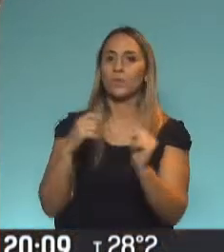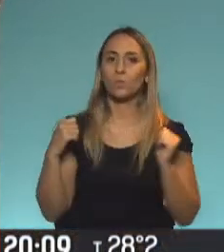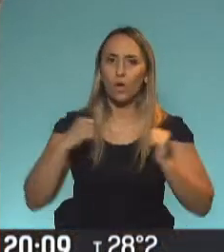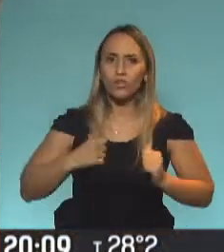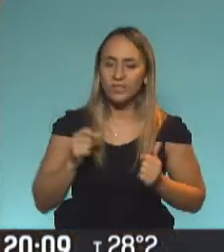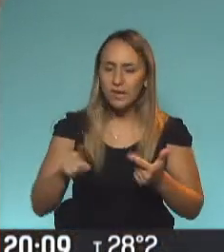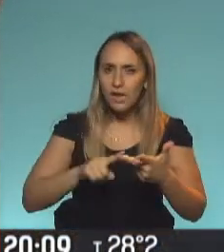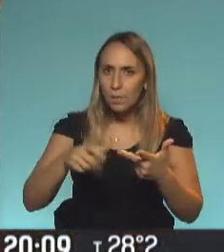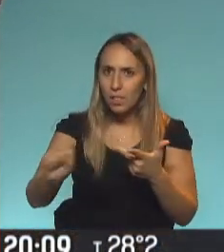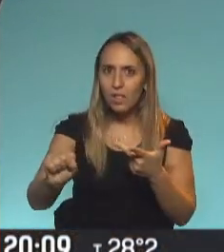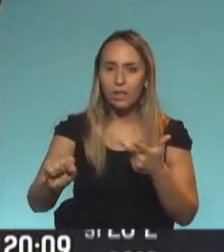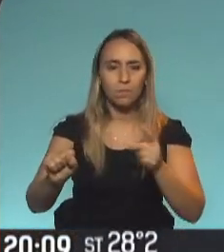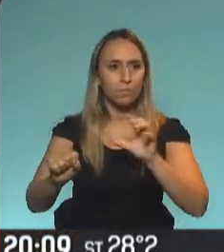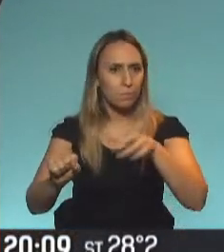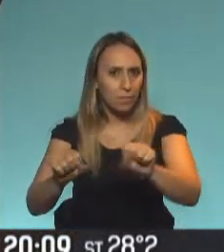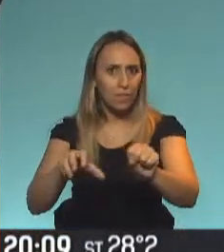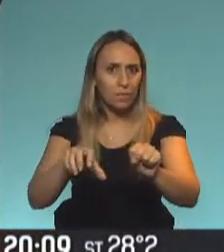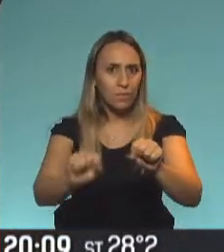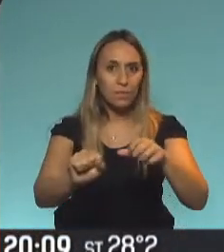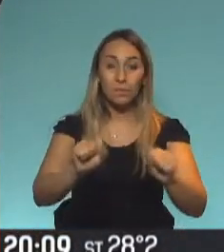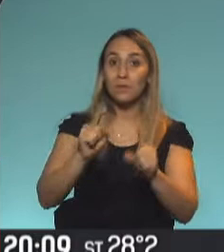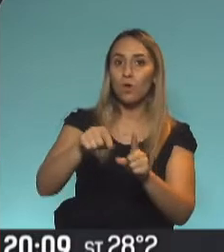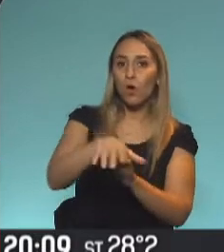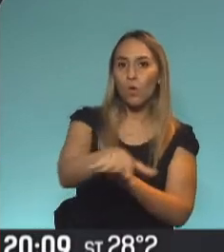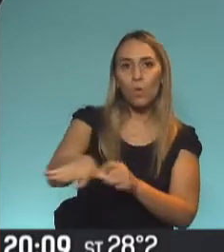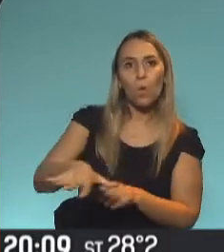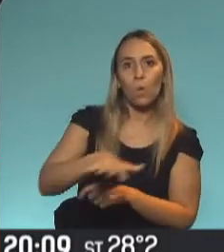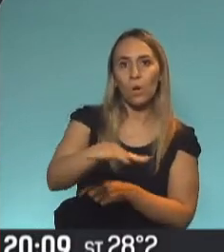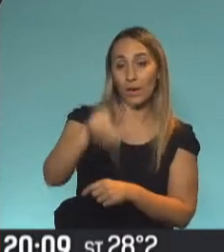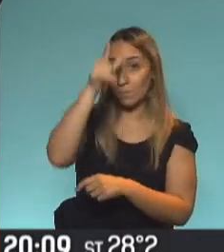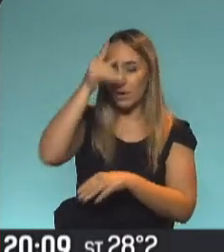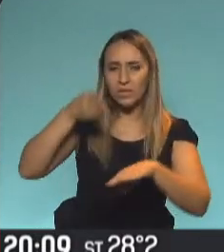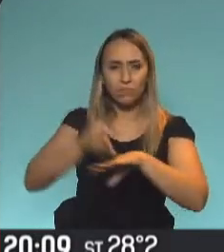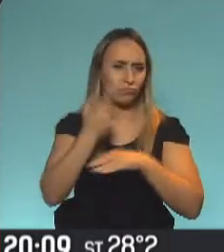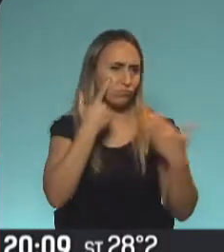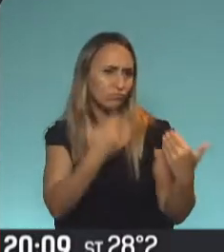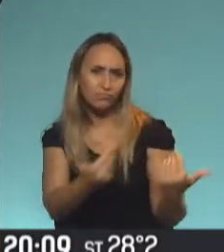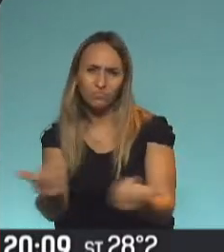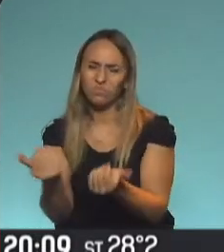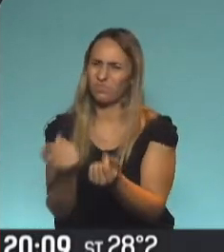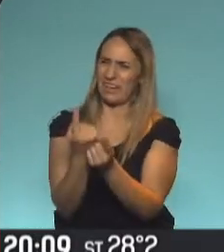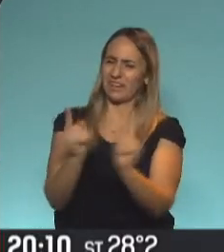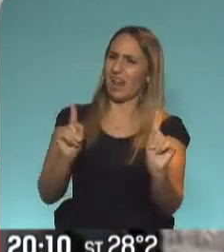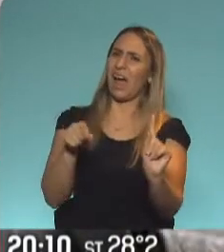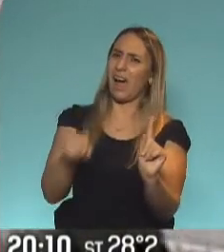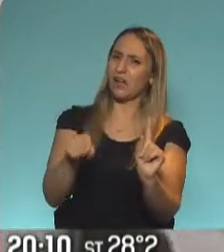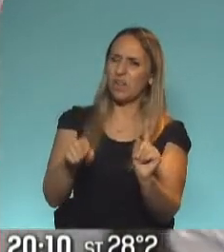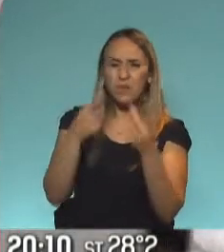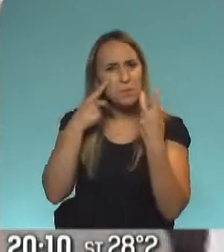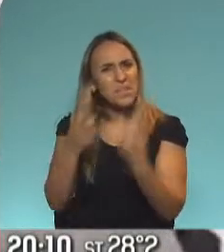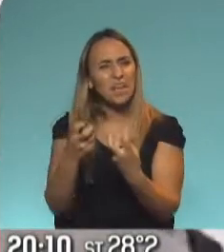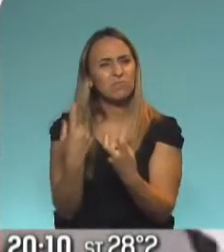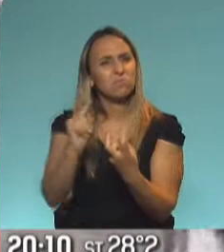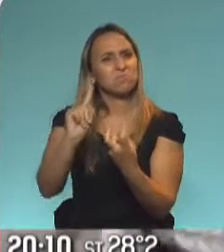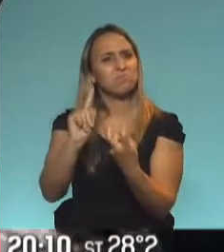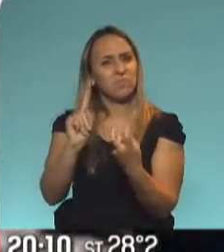mochila, un lugar de rastrillaje, un lugar de hallazgo atípico para cualquier tipo de investigación,